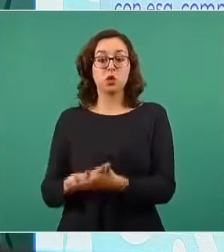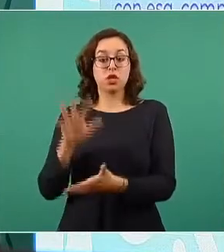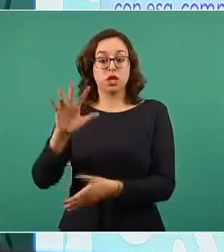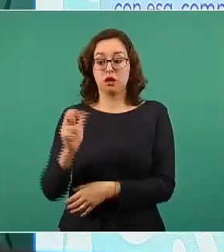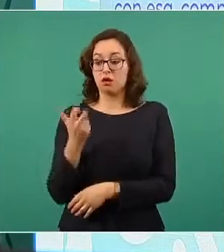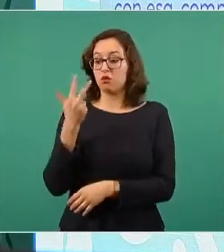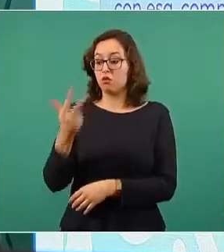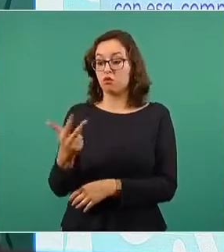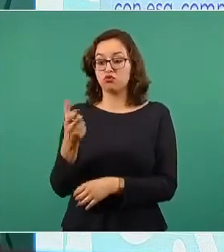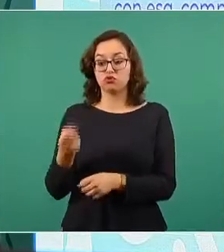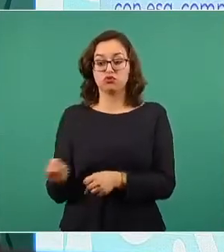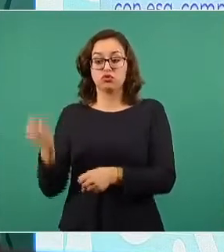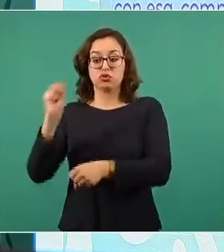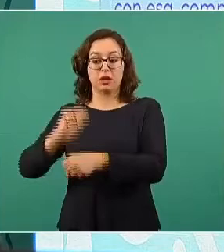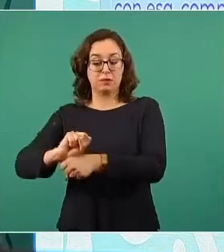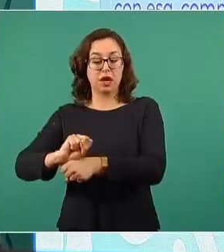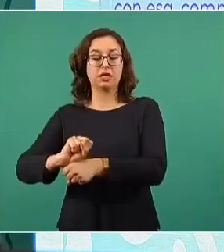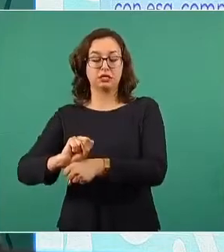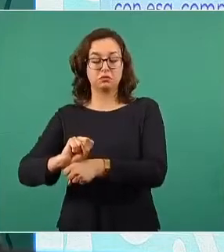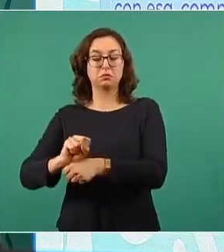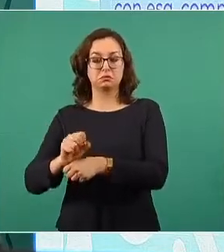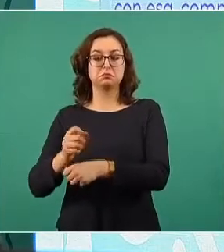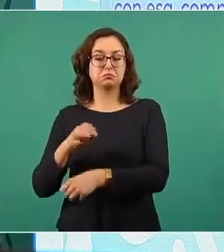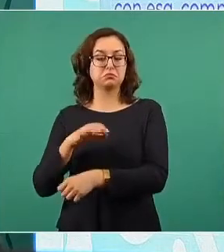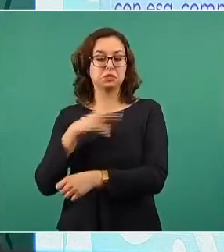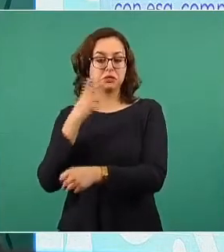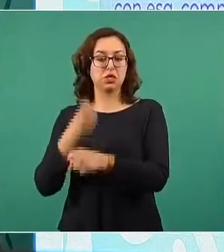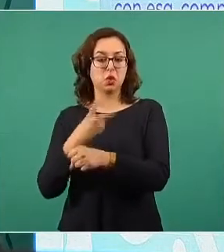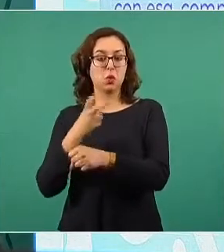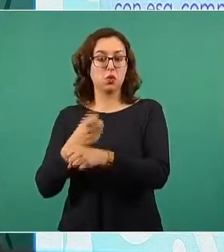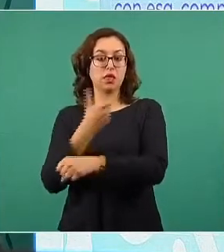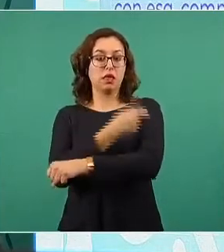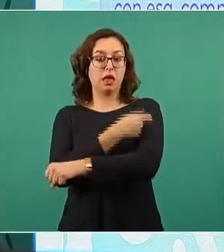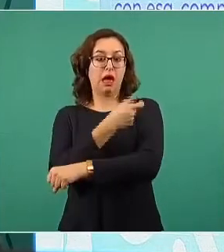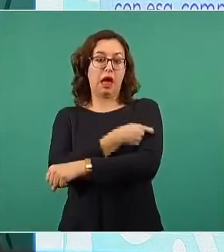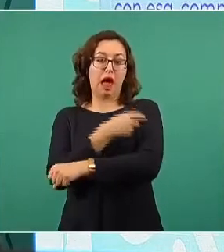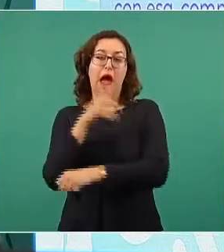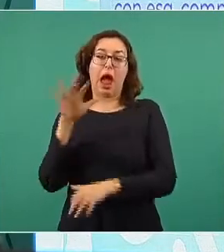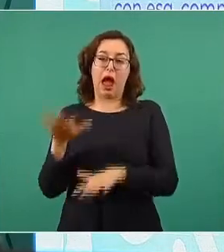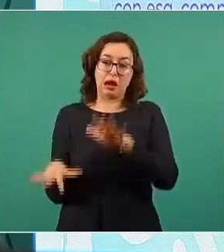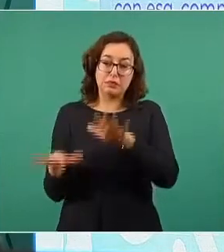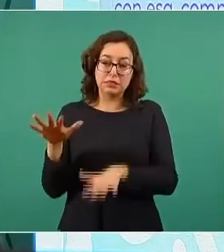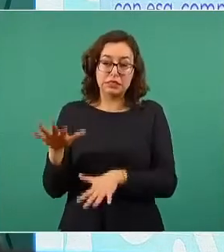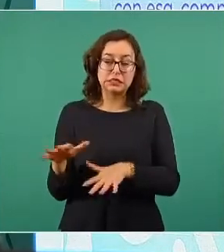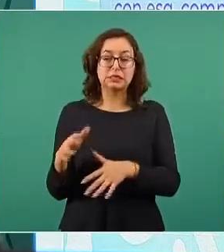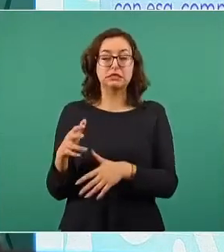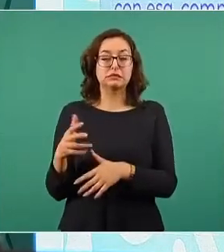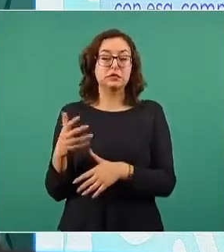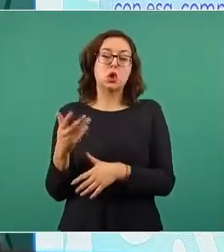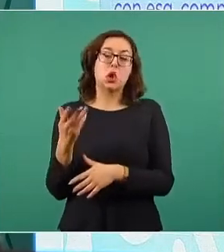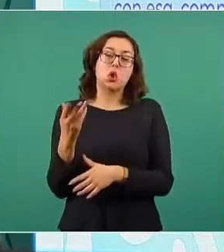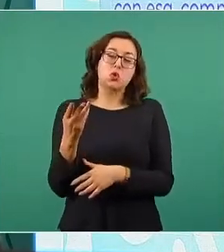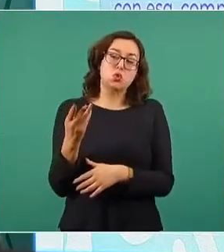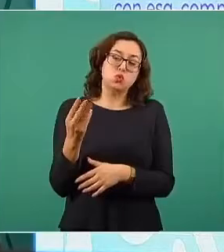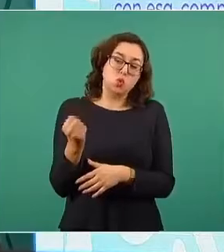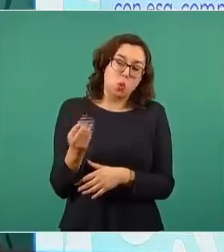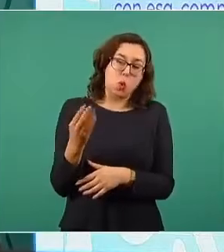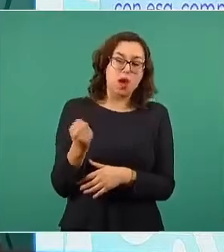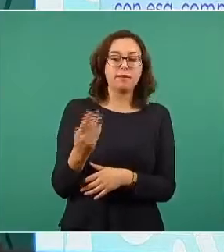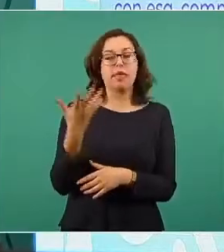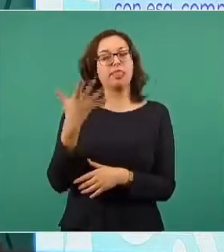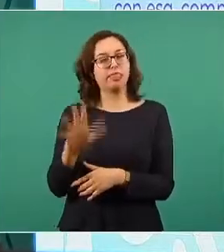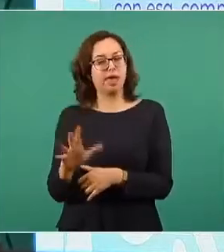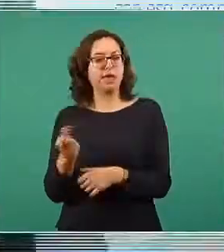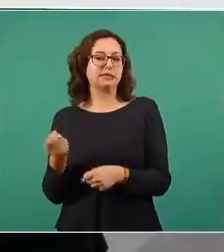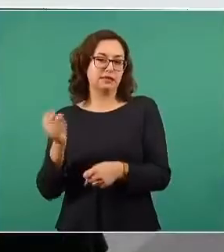menos, muy cercanas a las 8 semanas y en algunos casos hemos tenido que pasar de las 8 semanas, pero